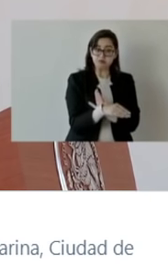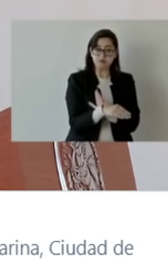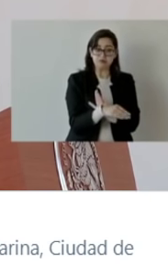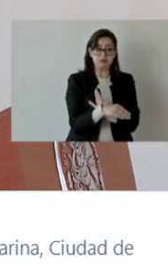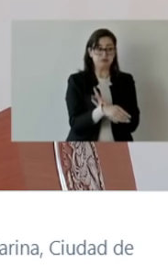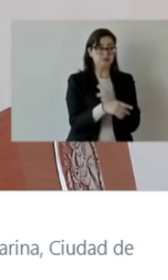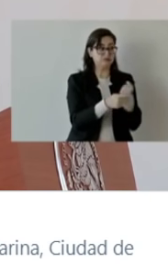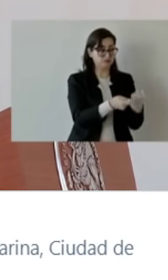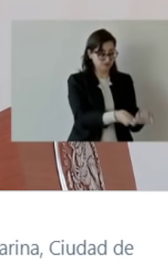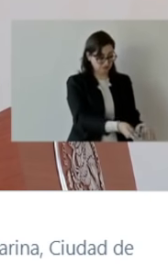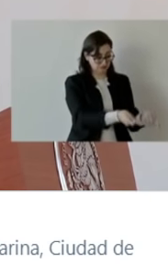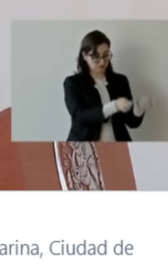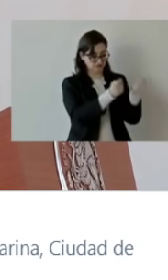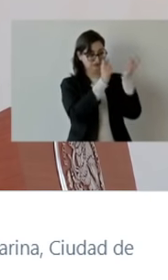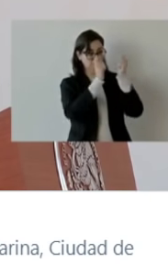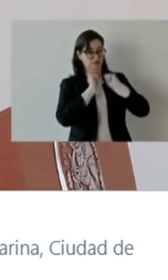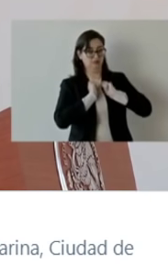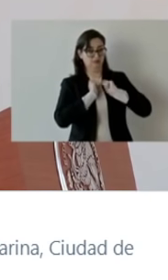sin